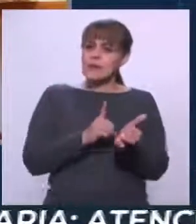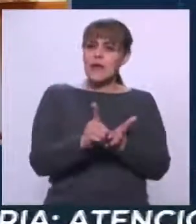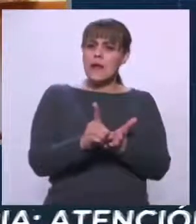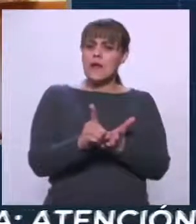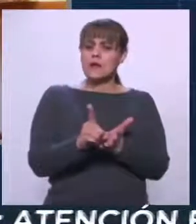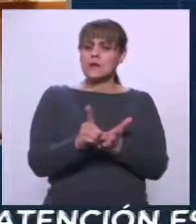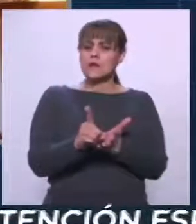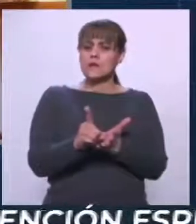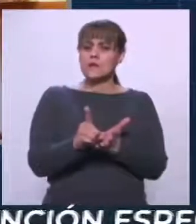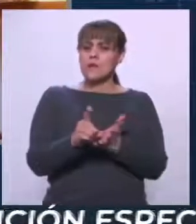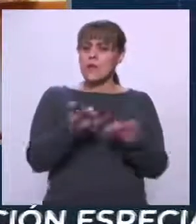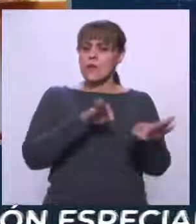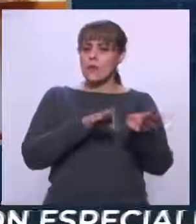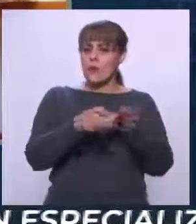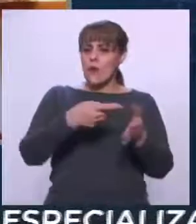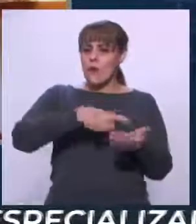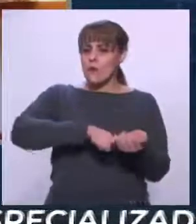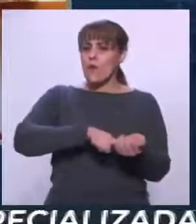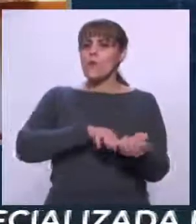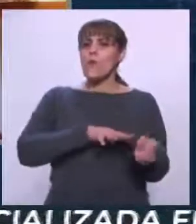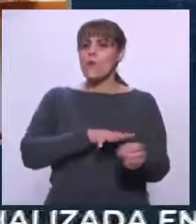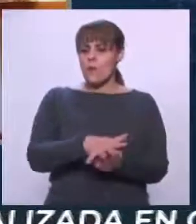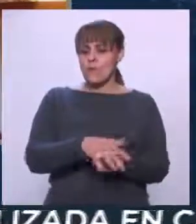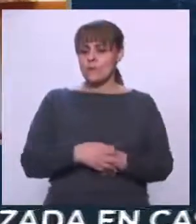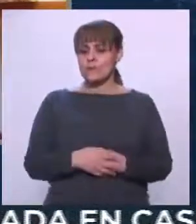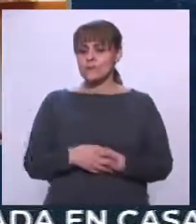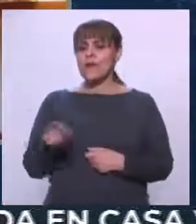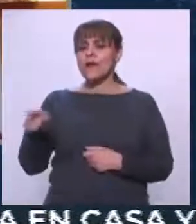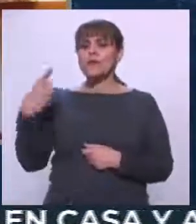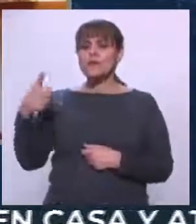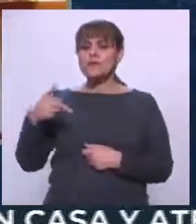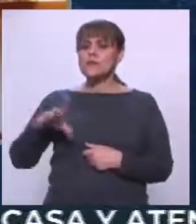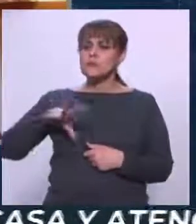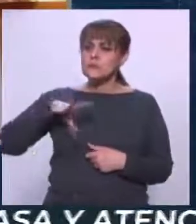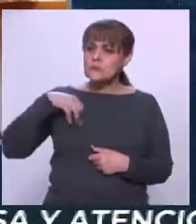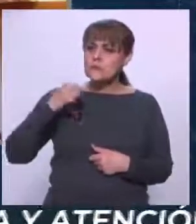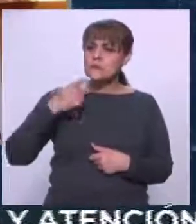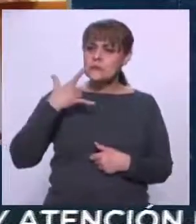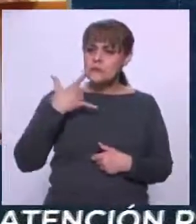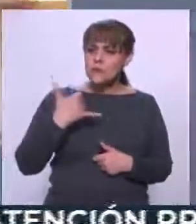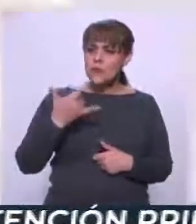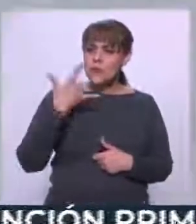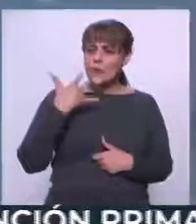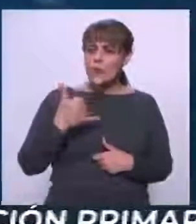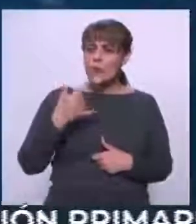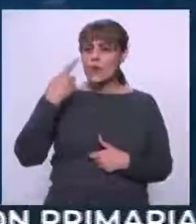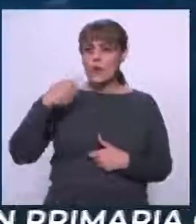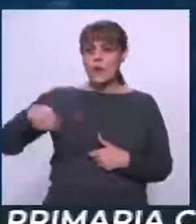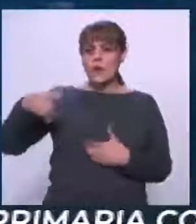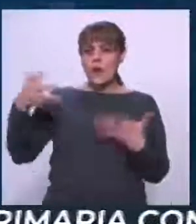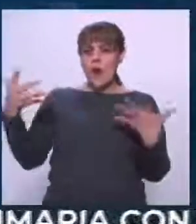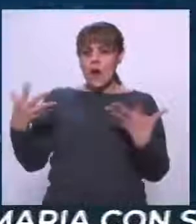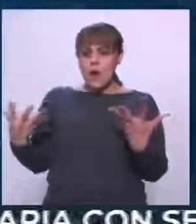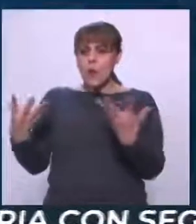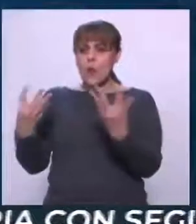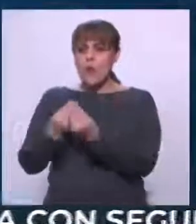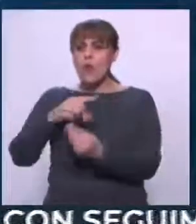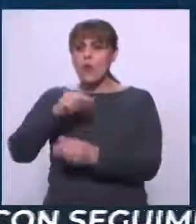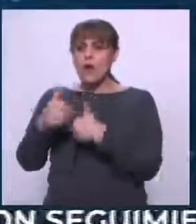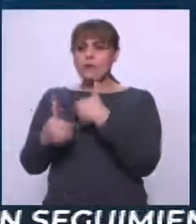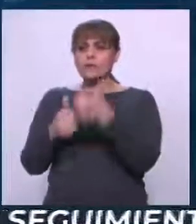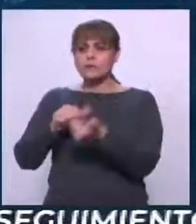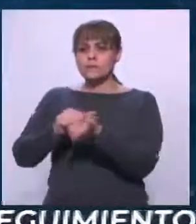laborales, y cómo siguieron esta lucha, que finalmente sí se constituyeron como sindicato, pero